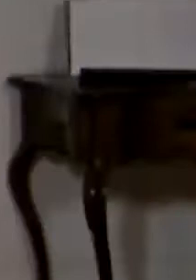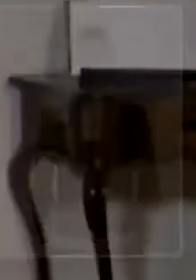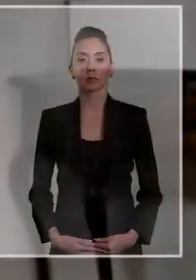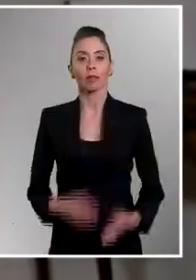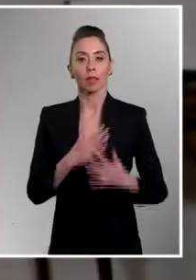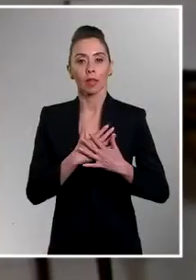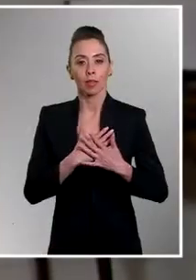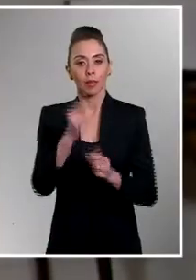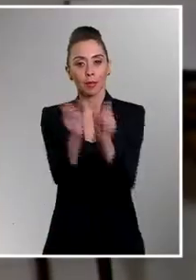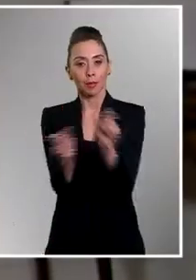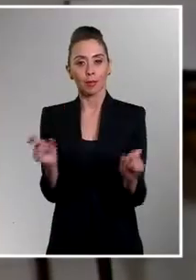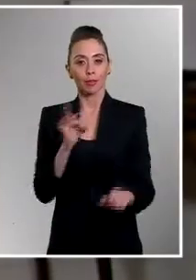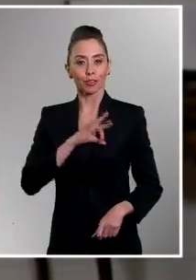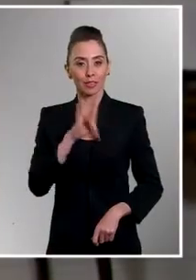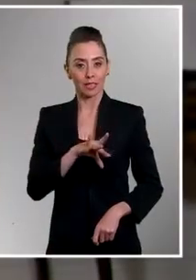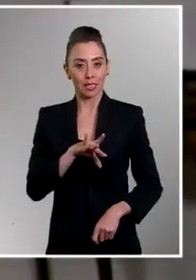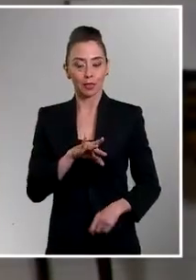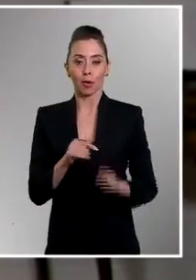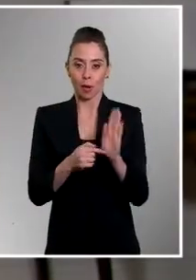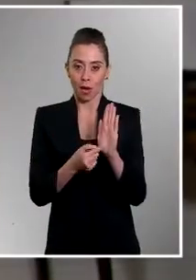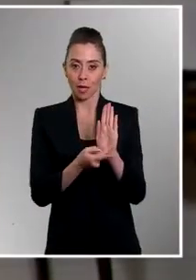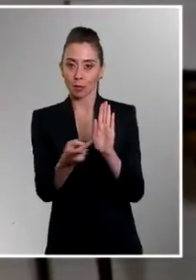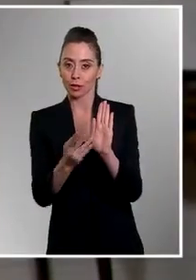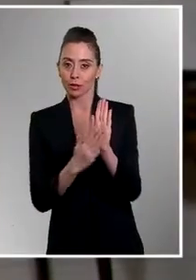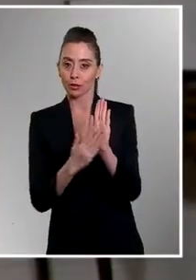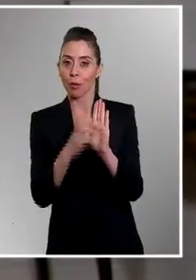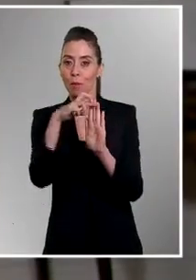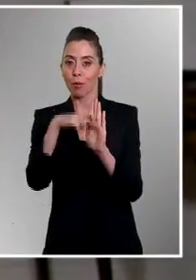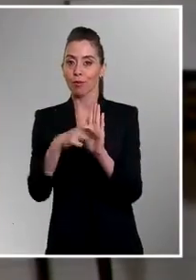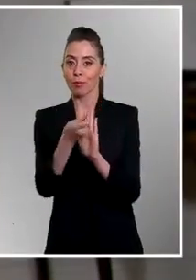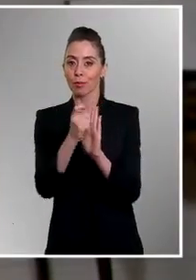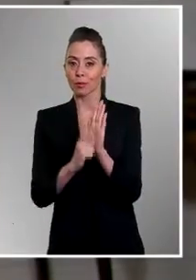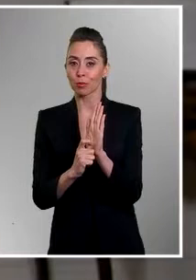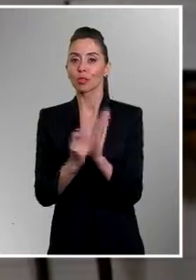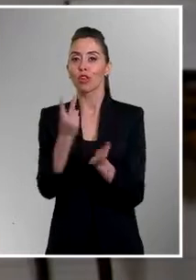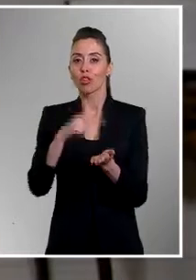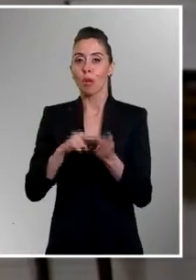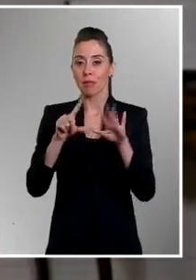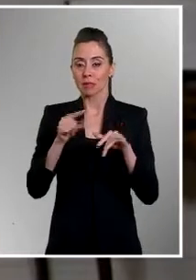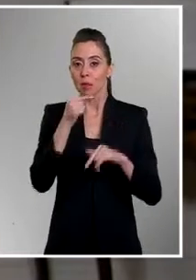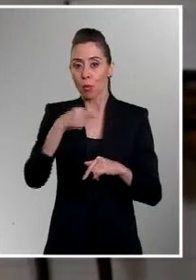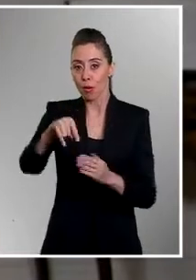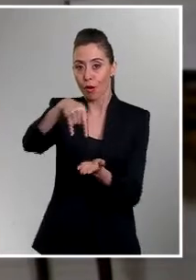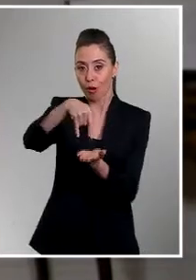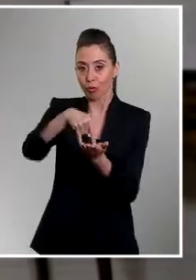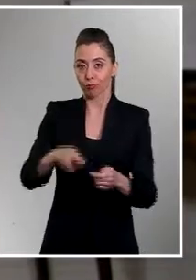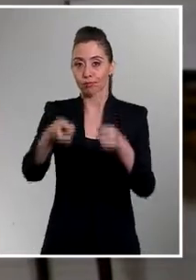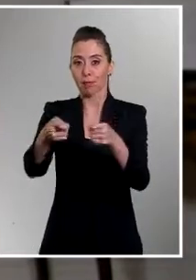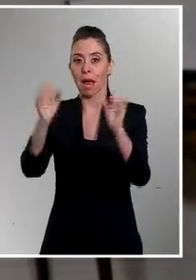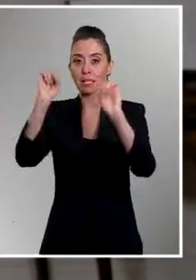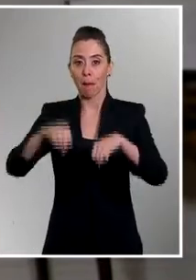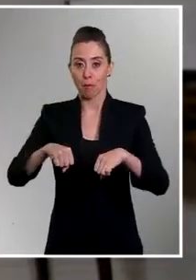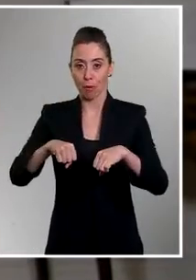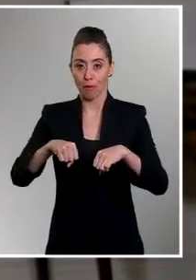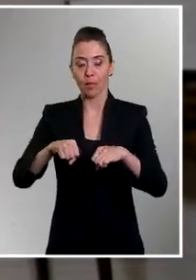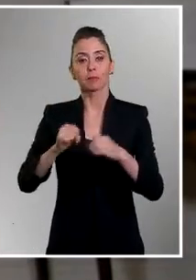queridos compatriotas quiero presentarles el proyecto de presupuestos 2017 que enviaría al congreso para su aprobación con